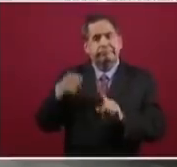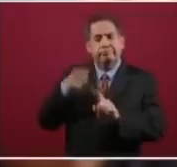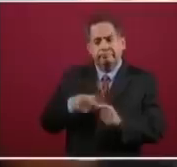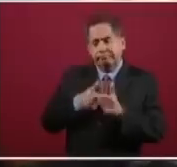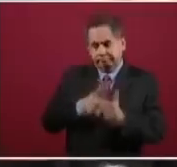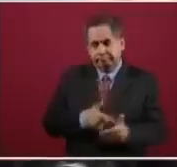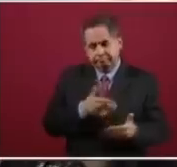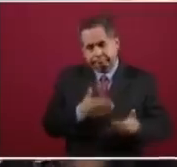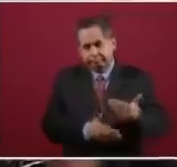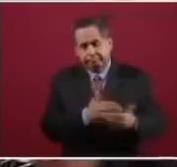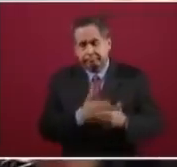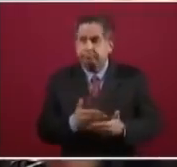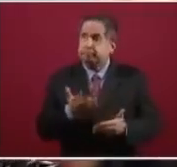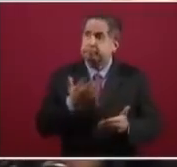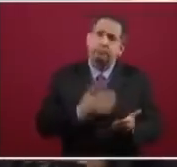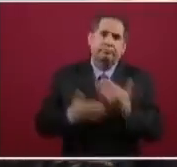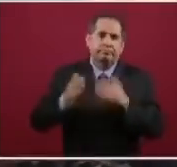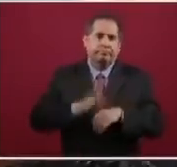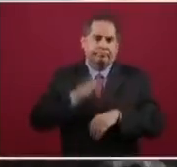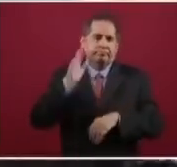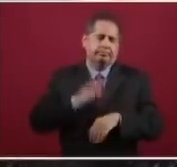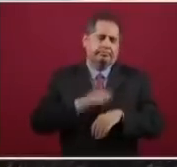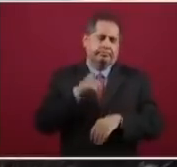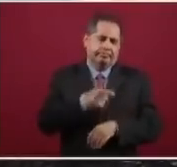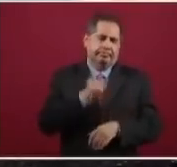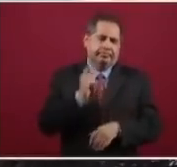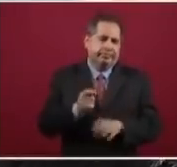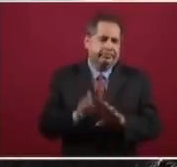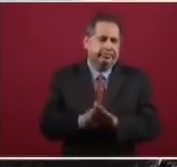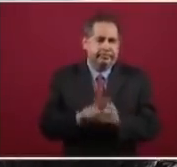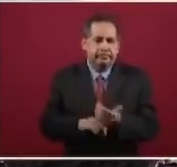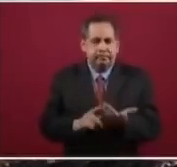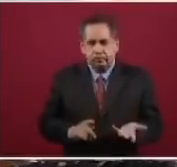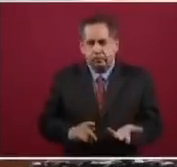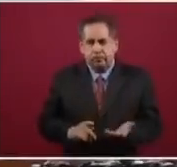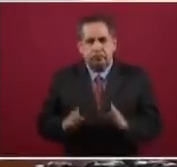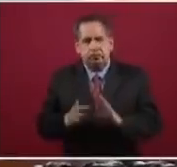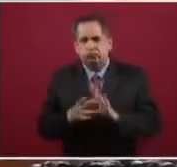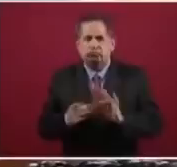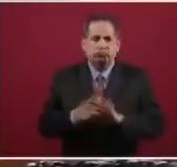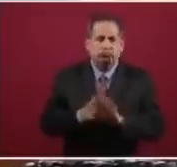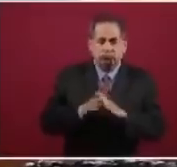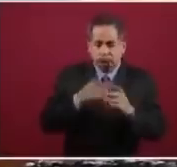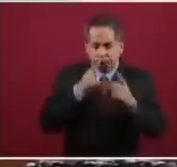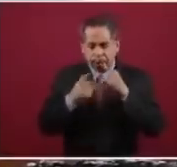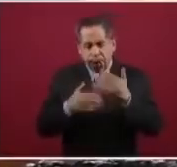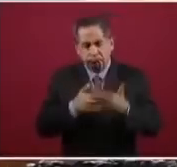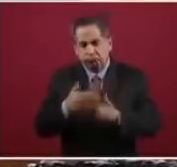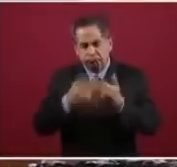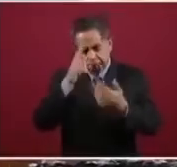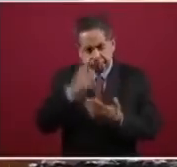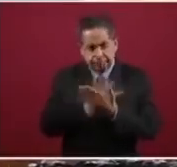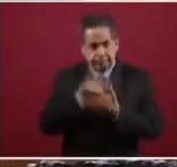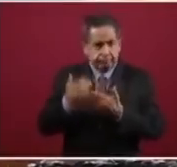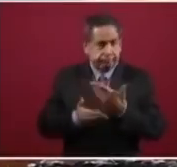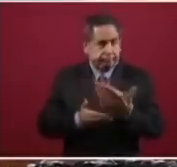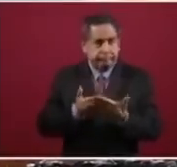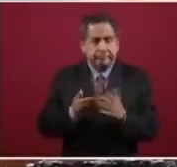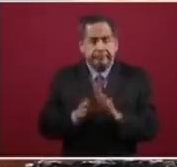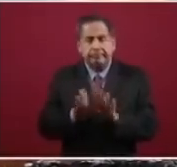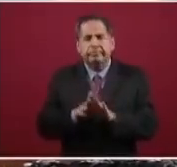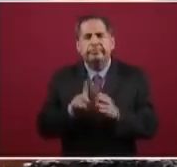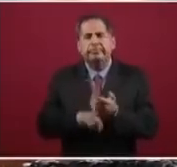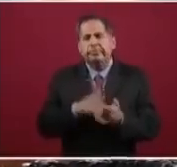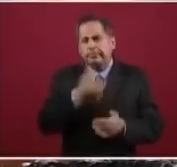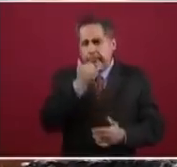poder tomar esta inversión masiva de la iniciativa privada que tanto se está destinando para estos proyectos en infraestructura y